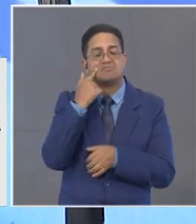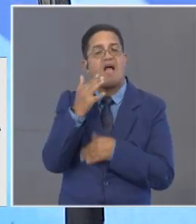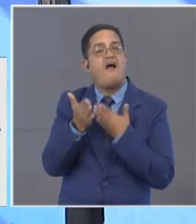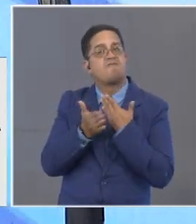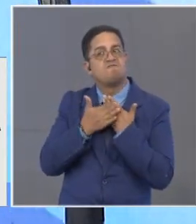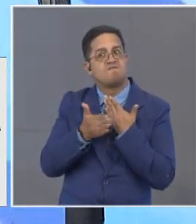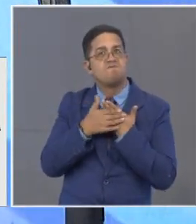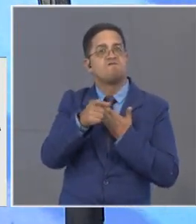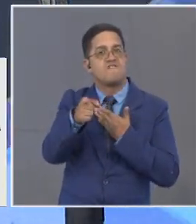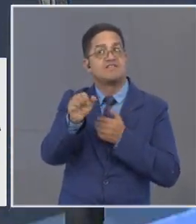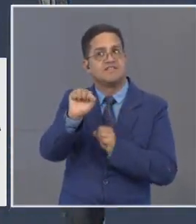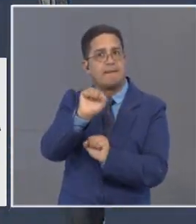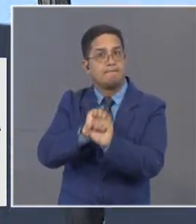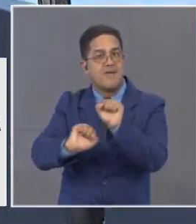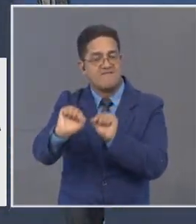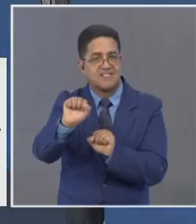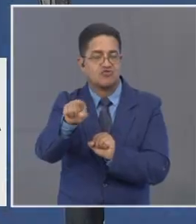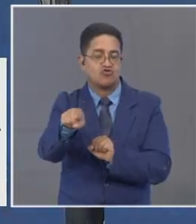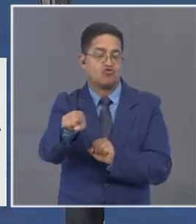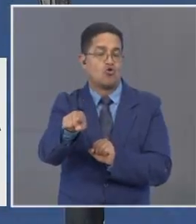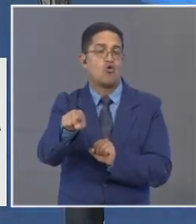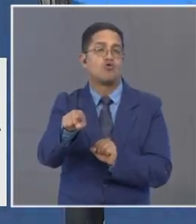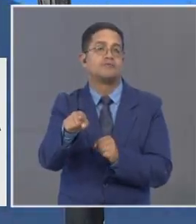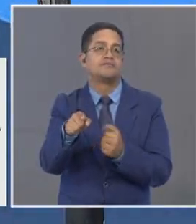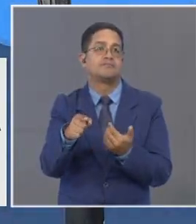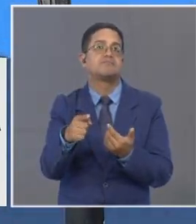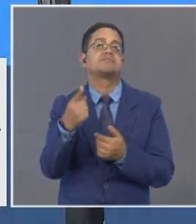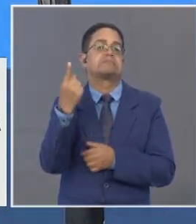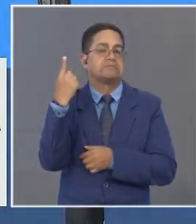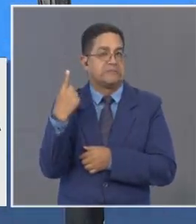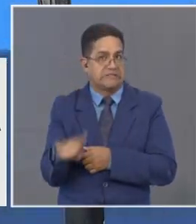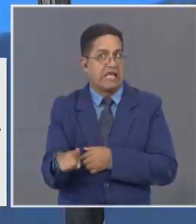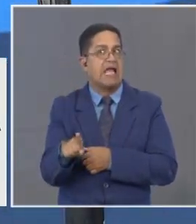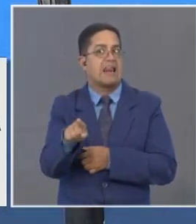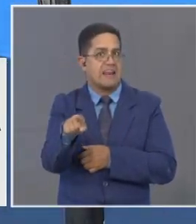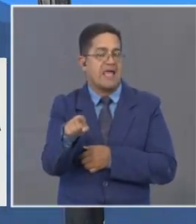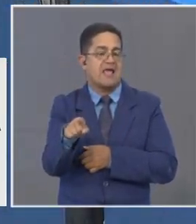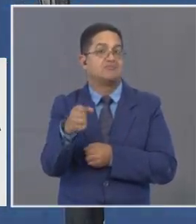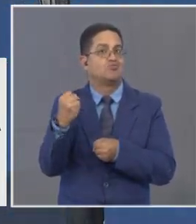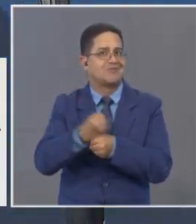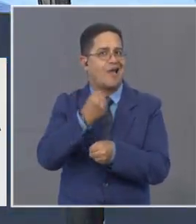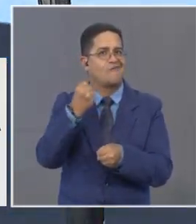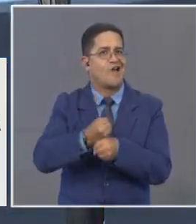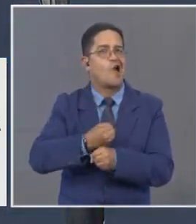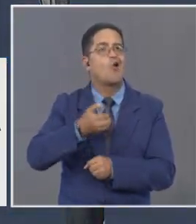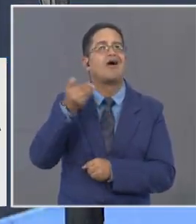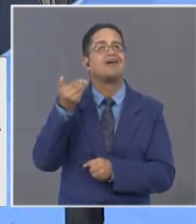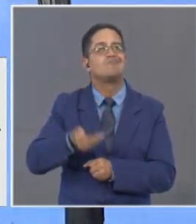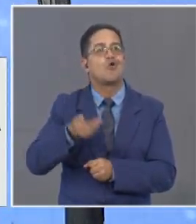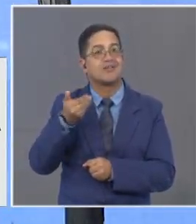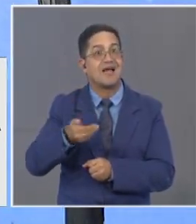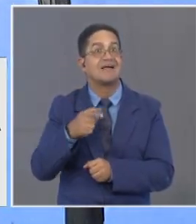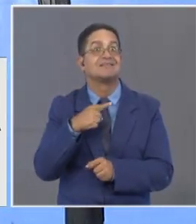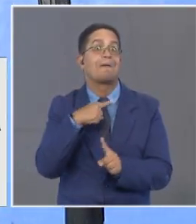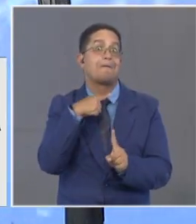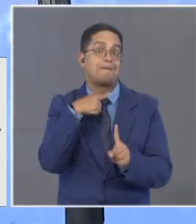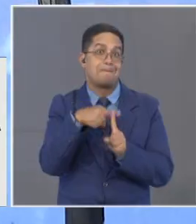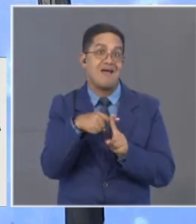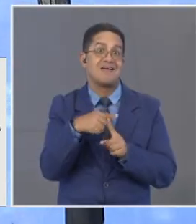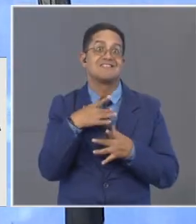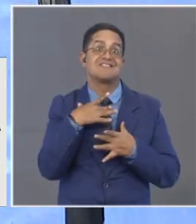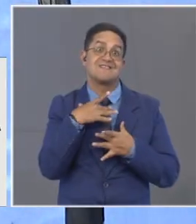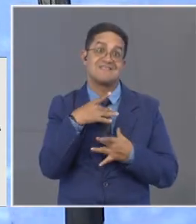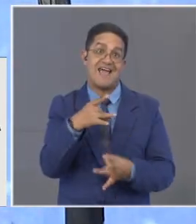que es la cardiología preventiva toma un papel protagónico y un papel bien interesante al momento de